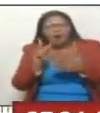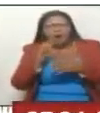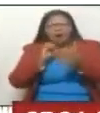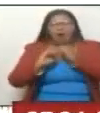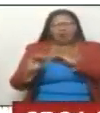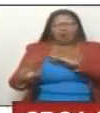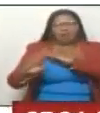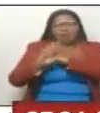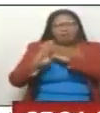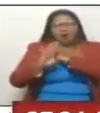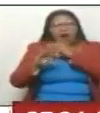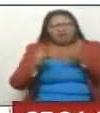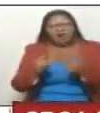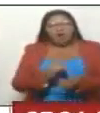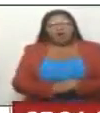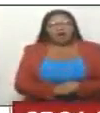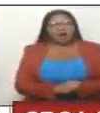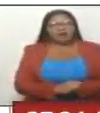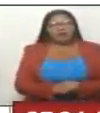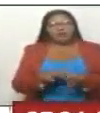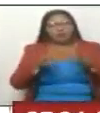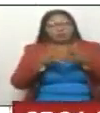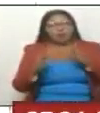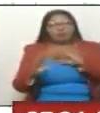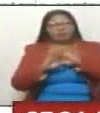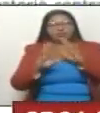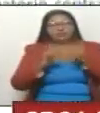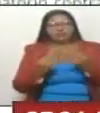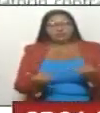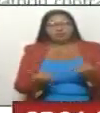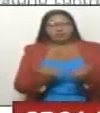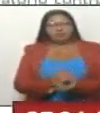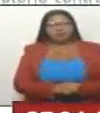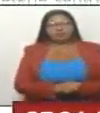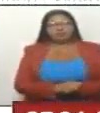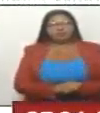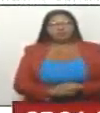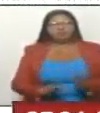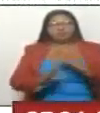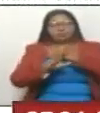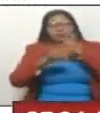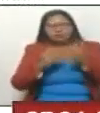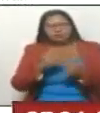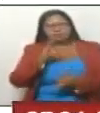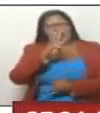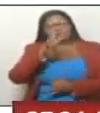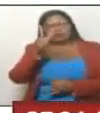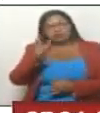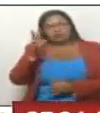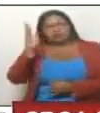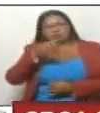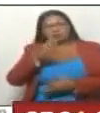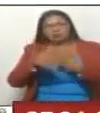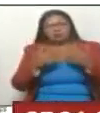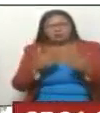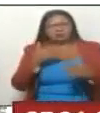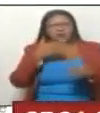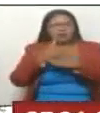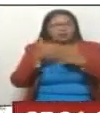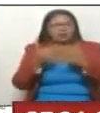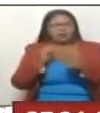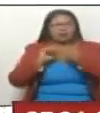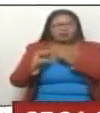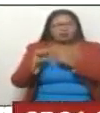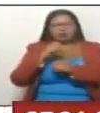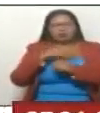Medidas Coercitivas, los sectores afectados por las sanciones fueron 42% de las sanciones va en contra del